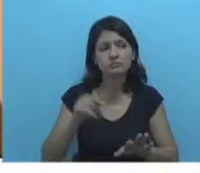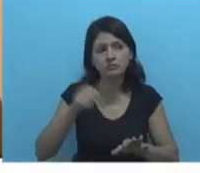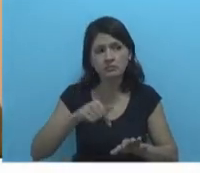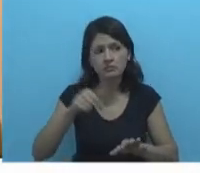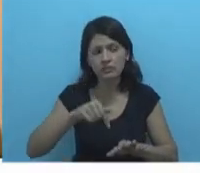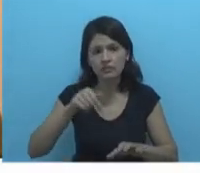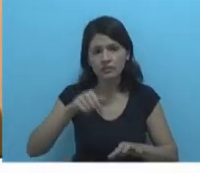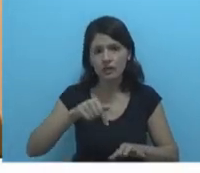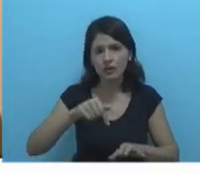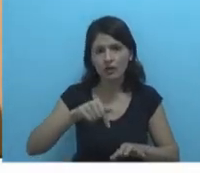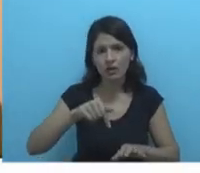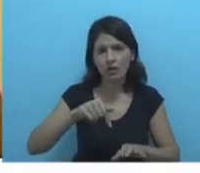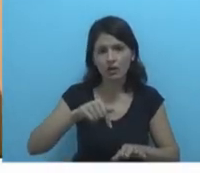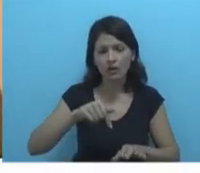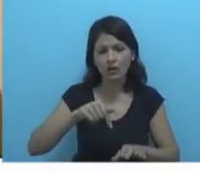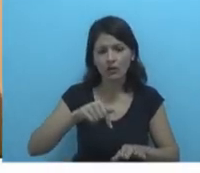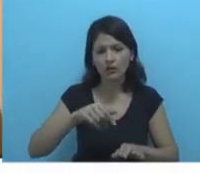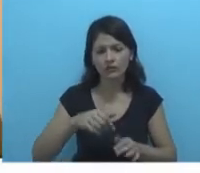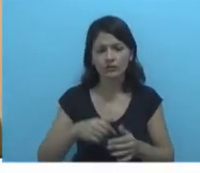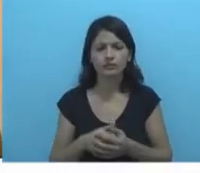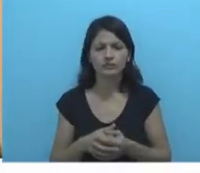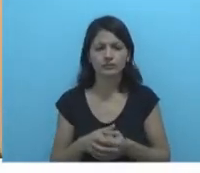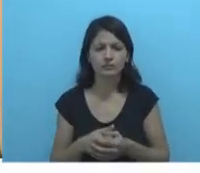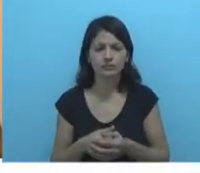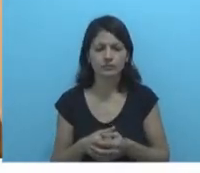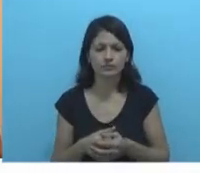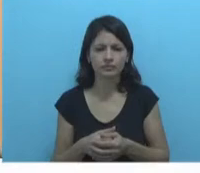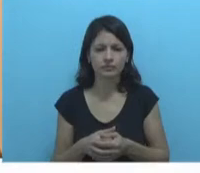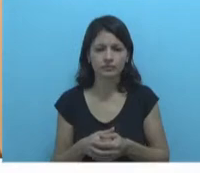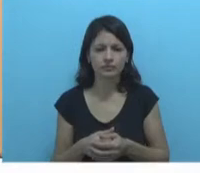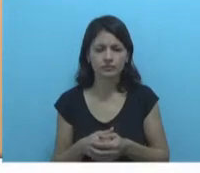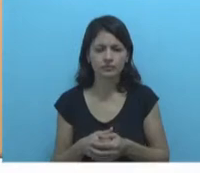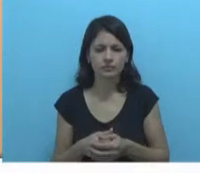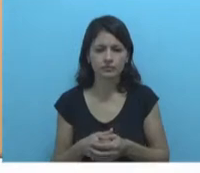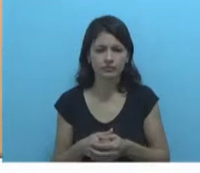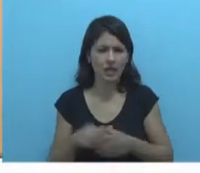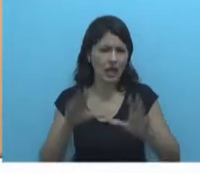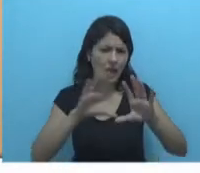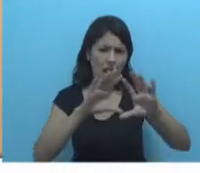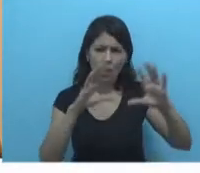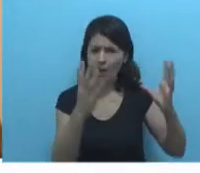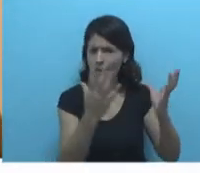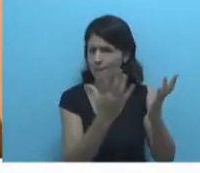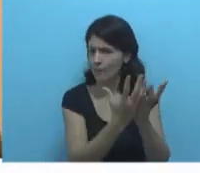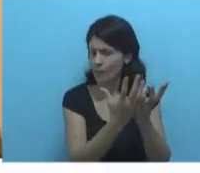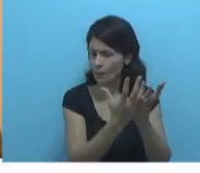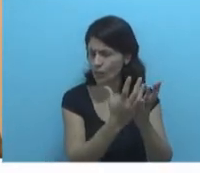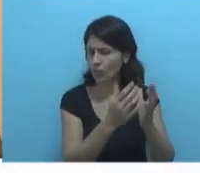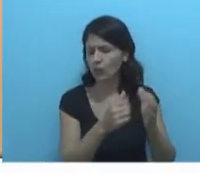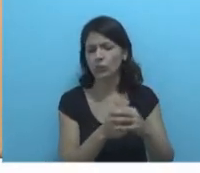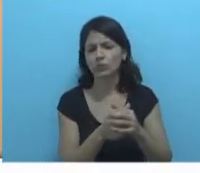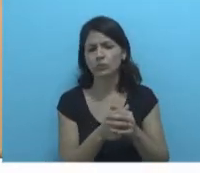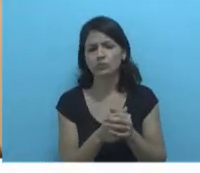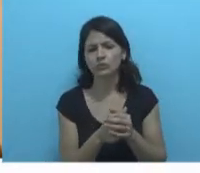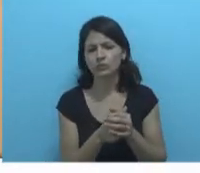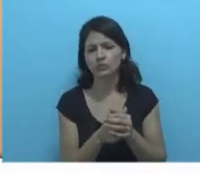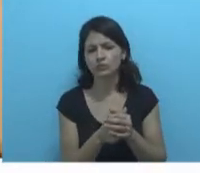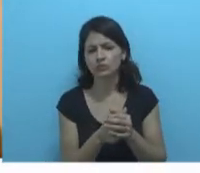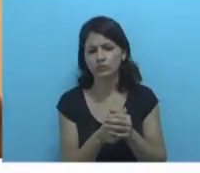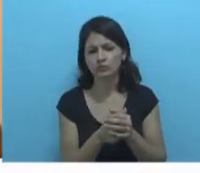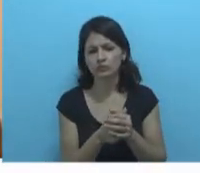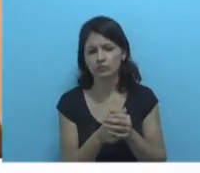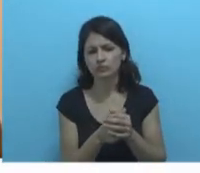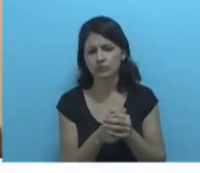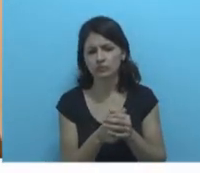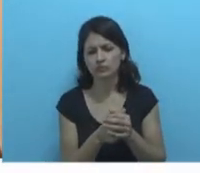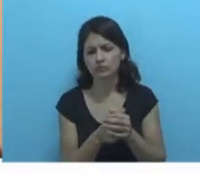hoy yo escuchaba algunos análisis respecto a la cantidad de kilos por habitante que come la Argentina. El país